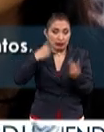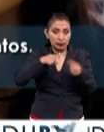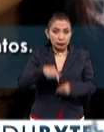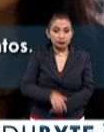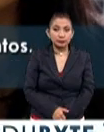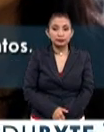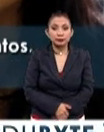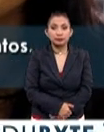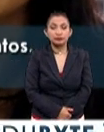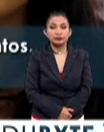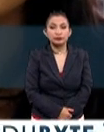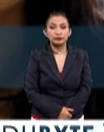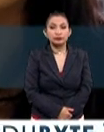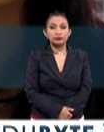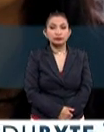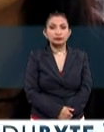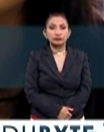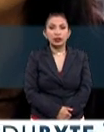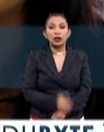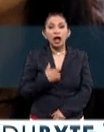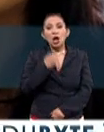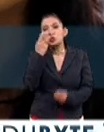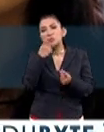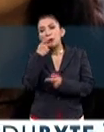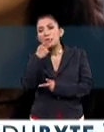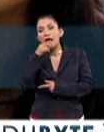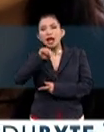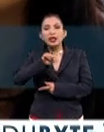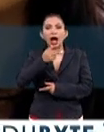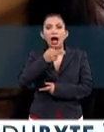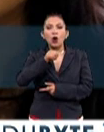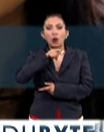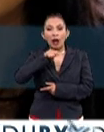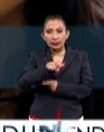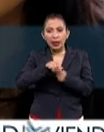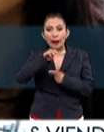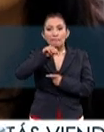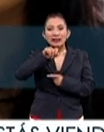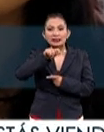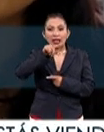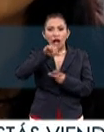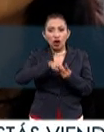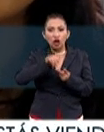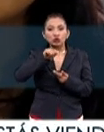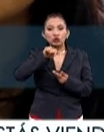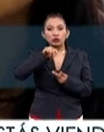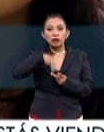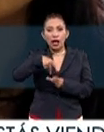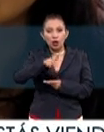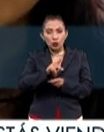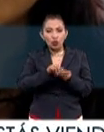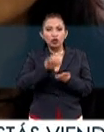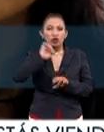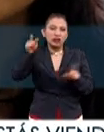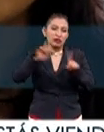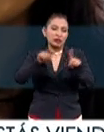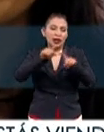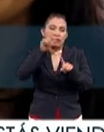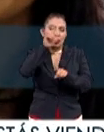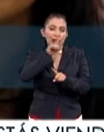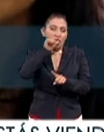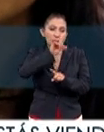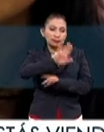Guantin, Quin compañeros, pues Masinillao, Guantu, hay Yikinin, Cachillao, y Chuna, hay Leuca,